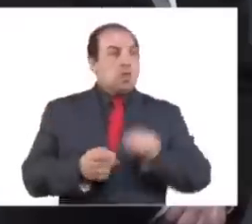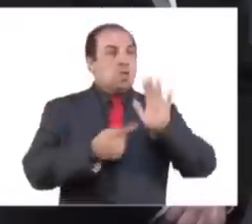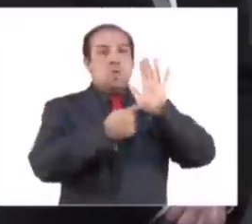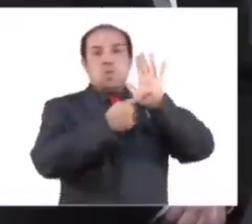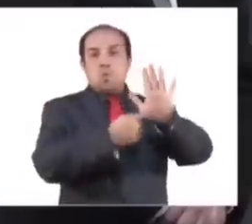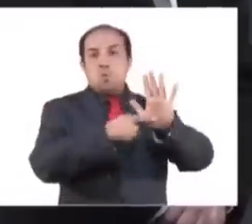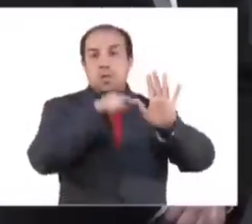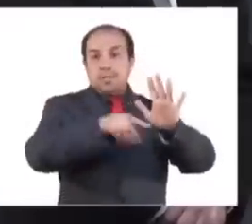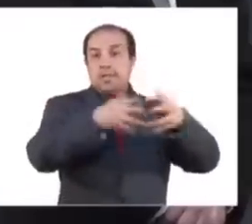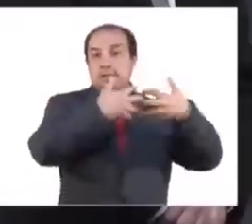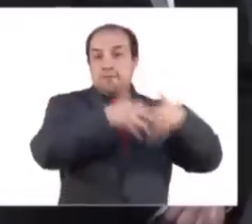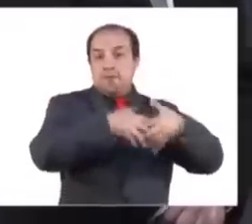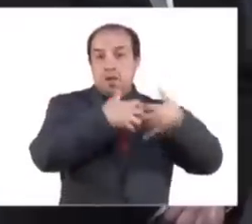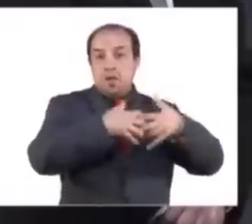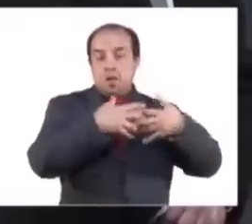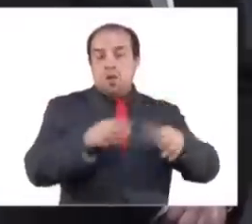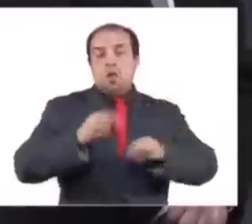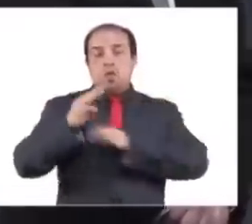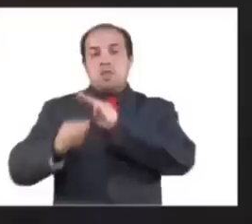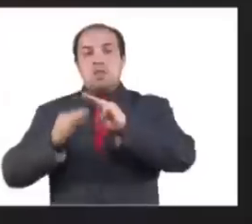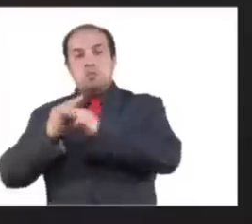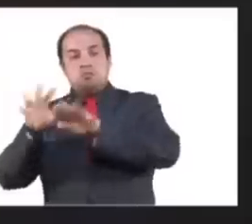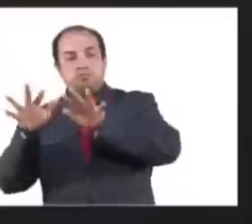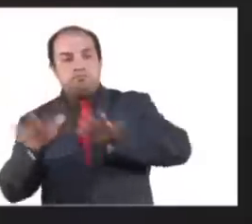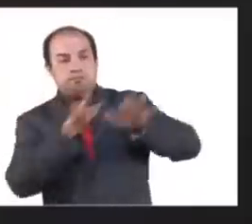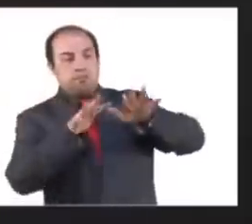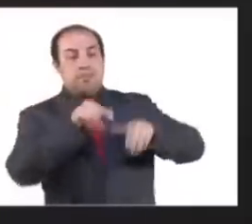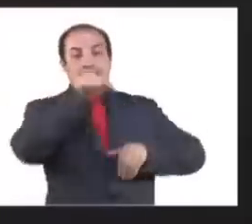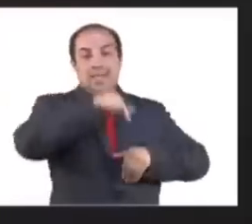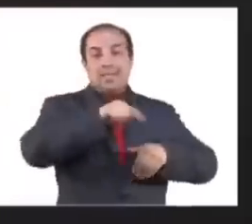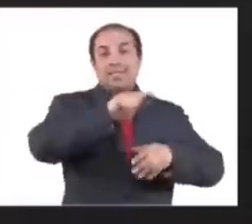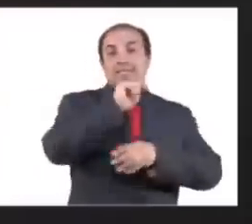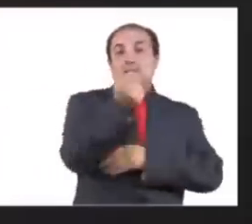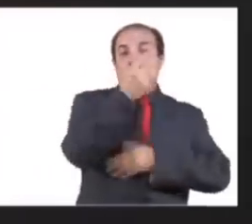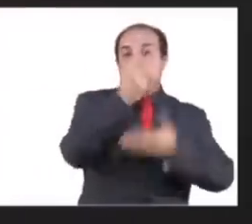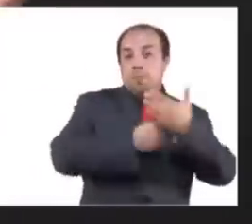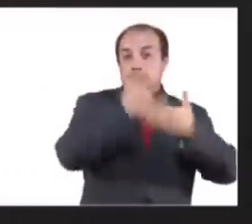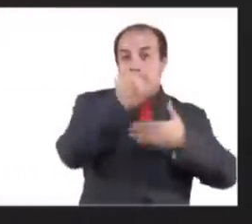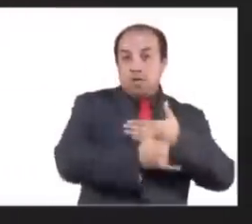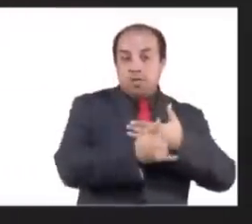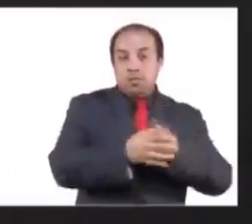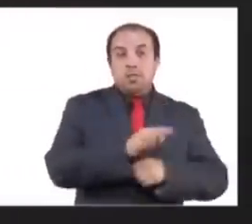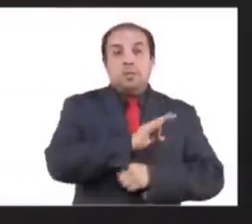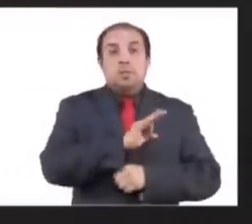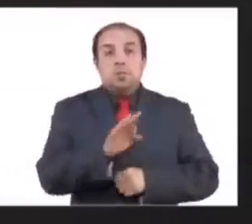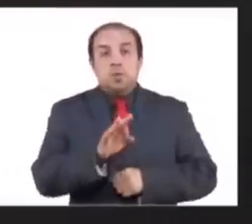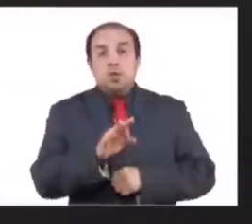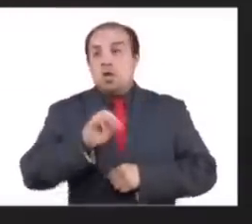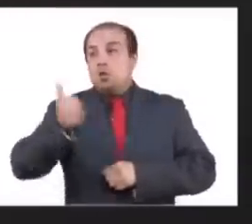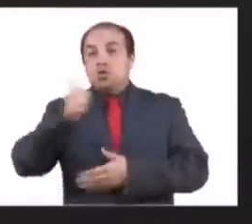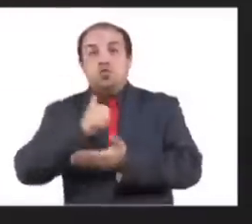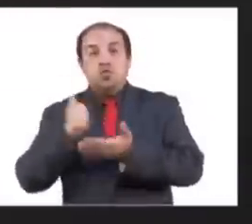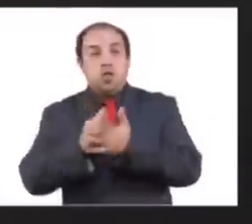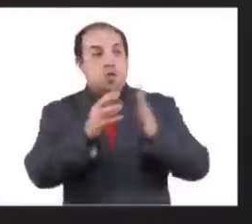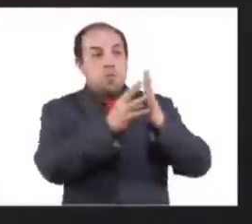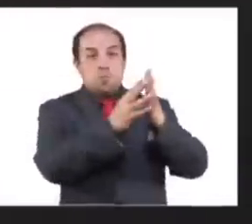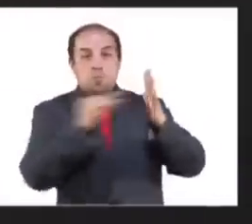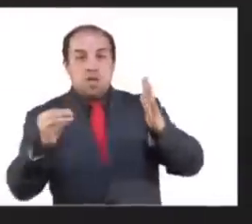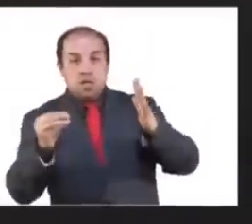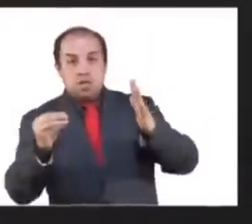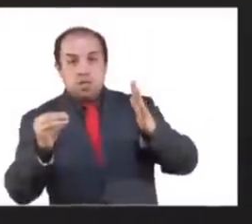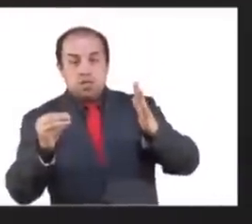mundial, que la tecnología de este proyecto se pueda llevar a otras ciudades, sí, a